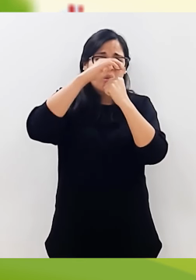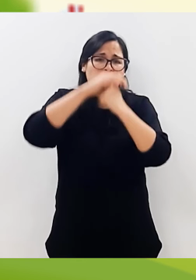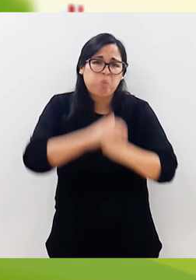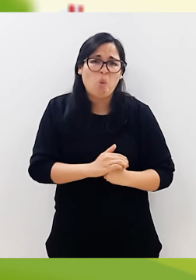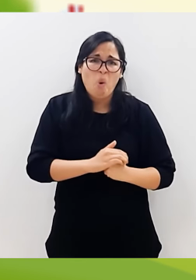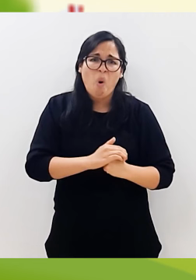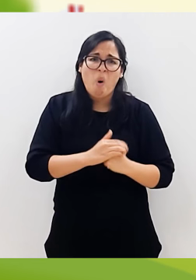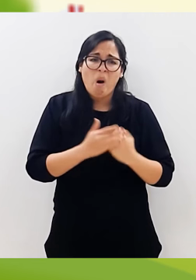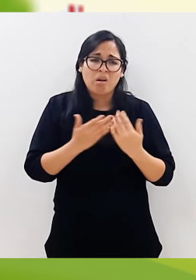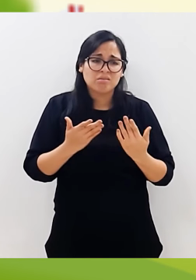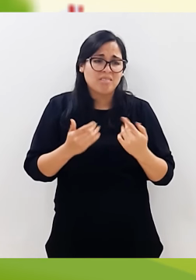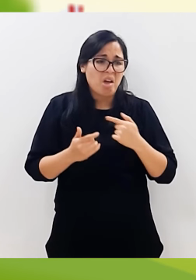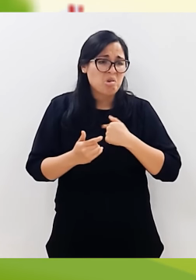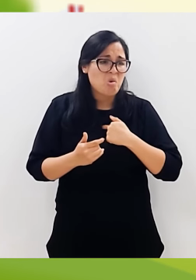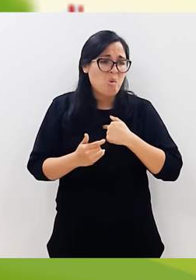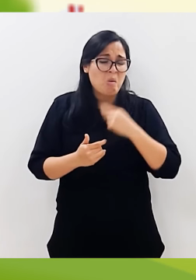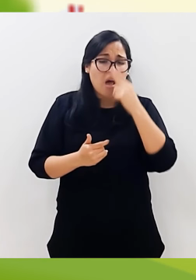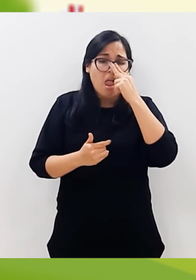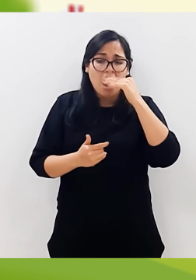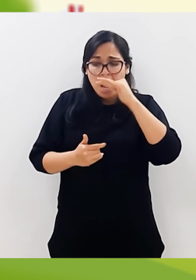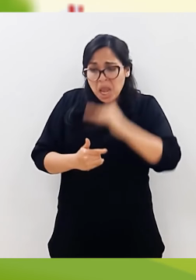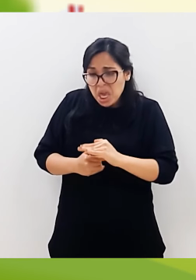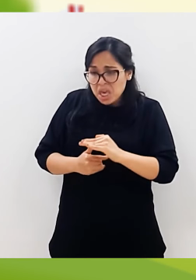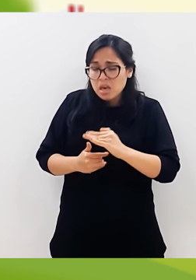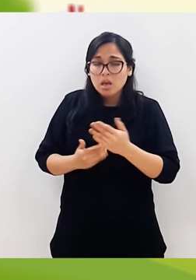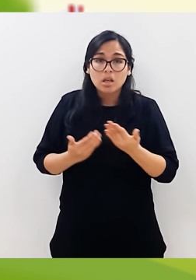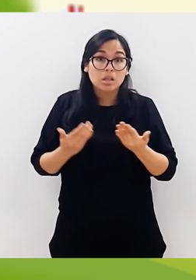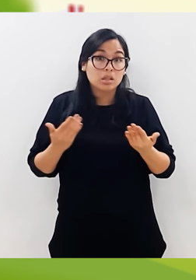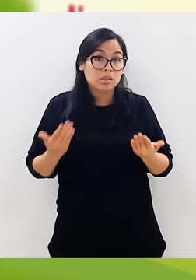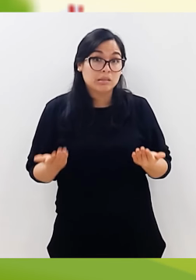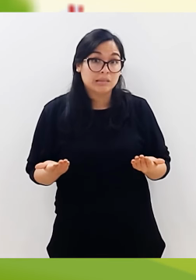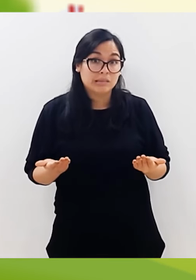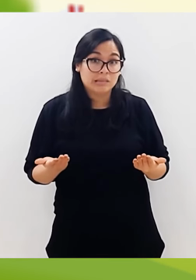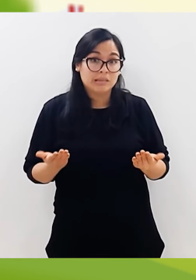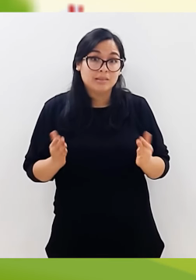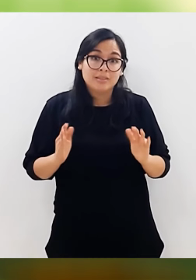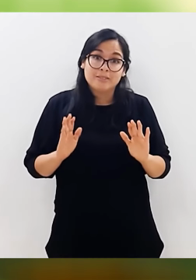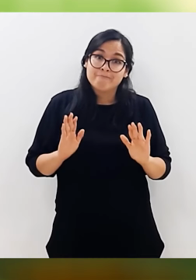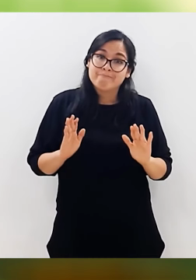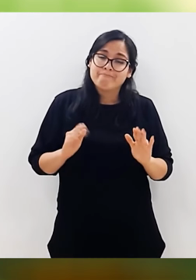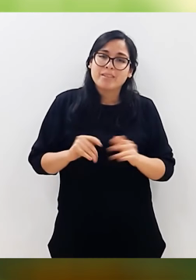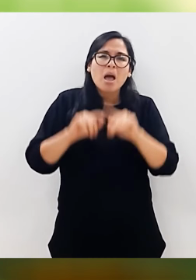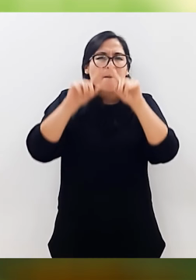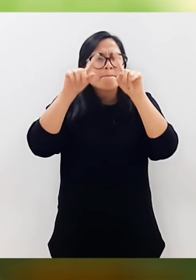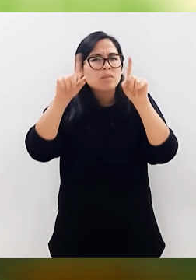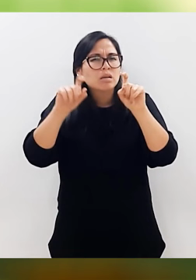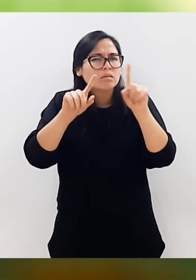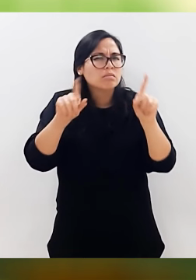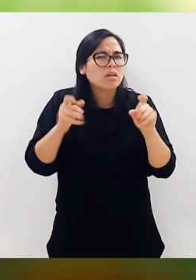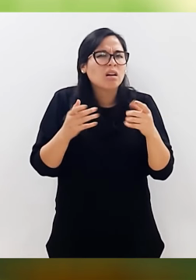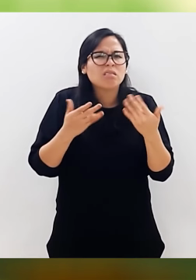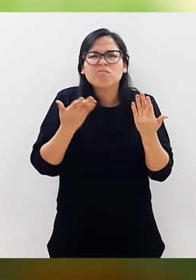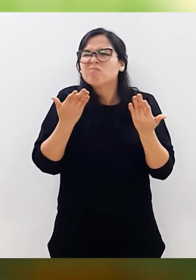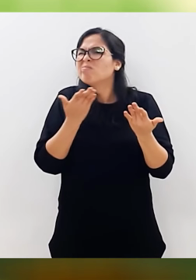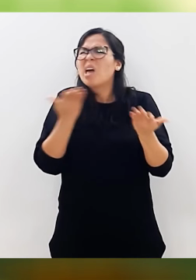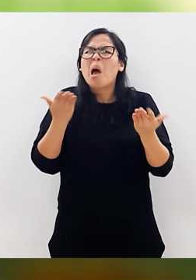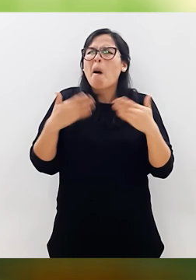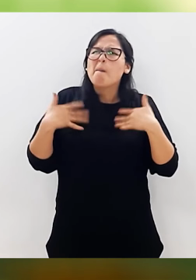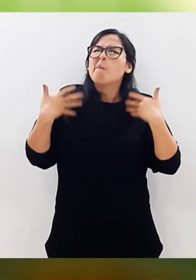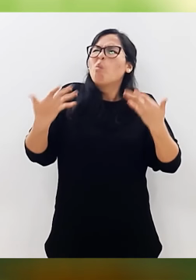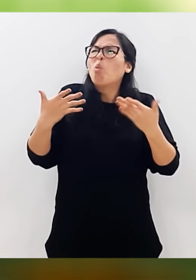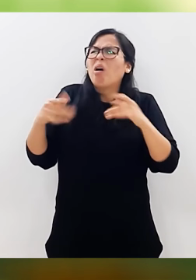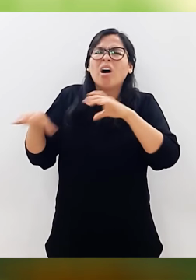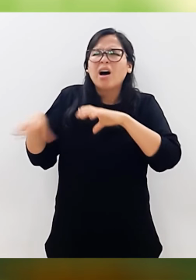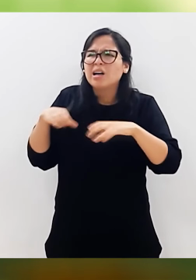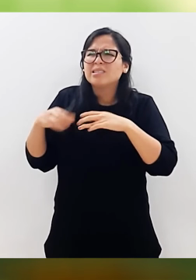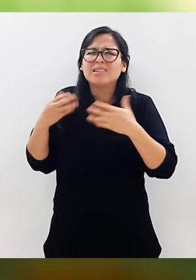fueron vulnerados cuando era una niña. Pero se preguntarán, ¿qué es